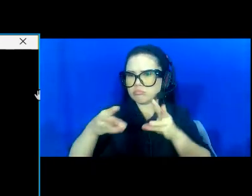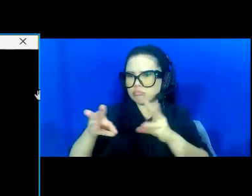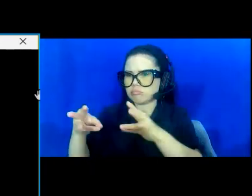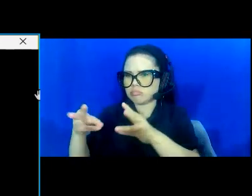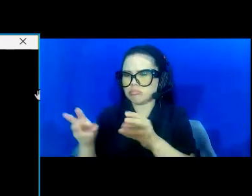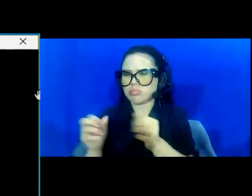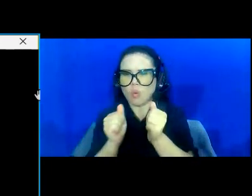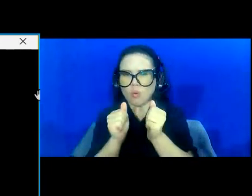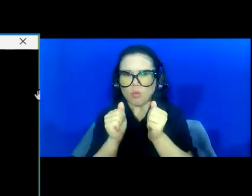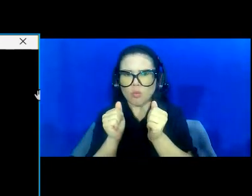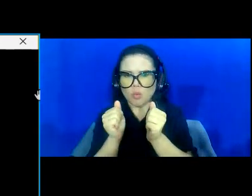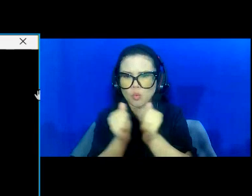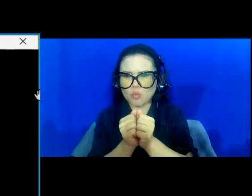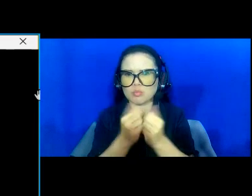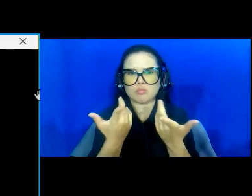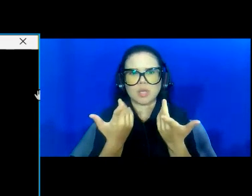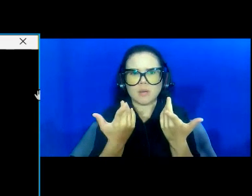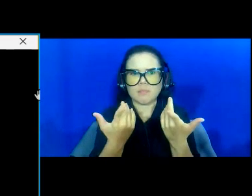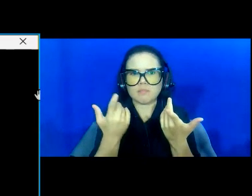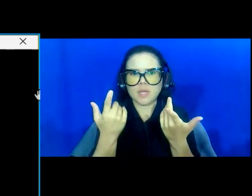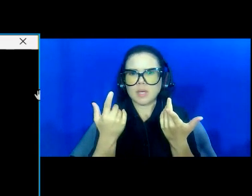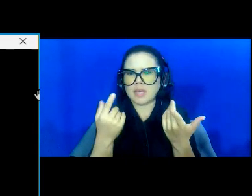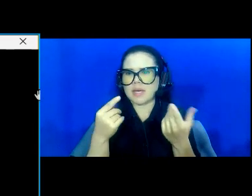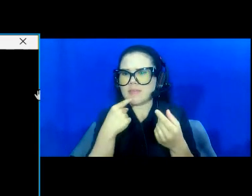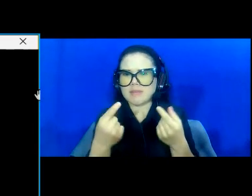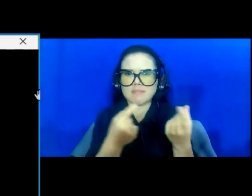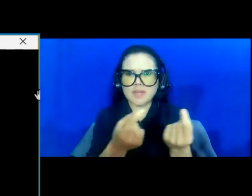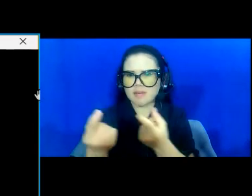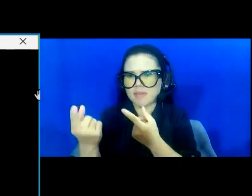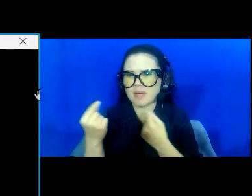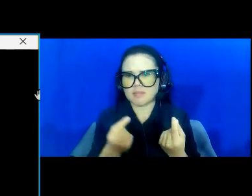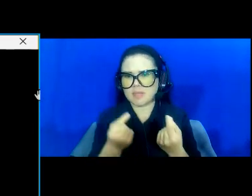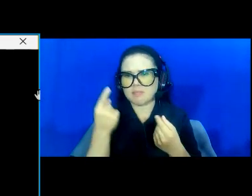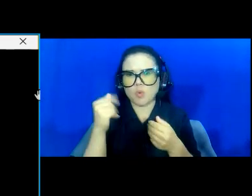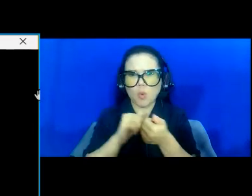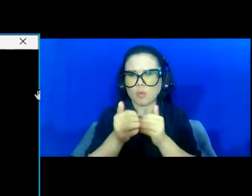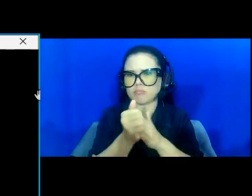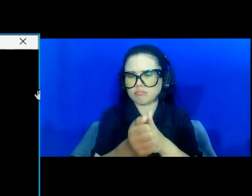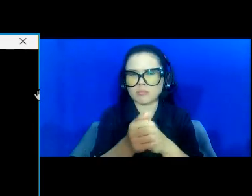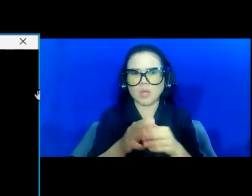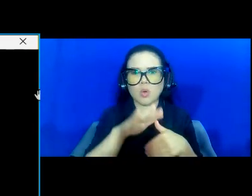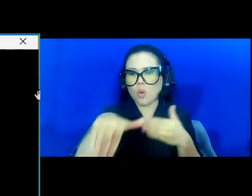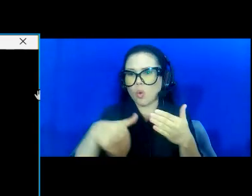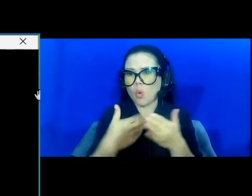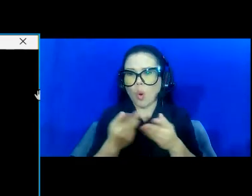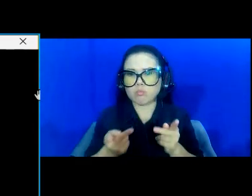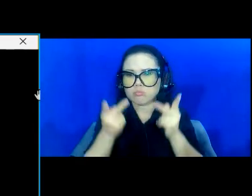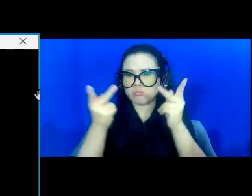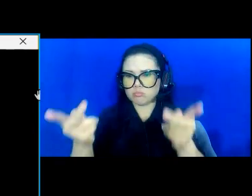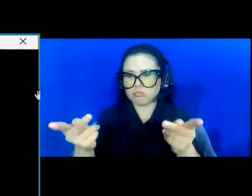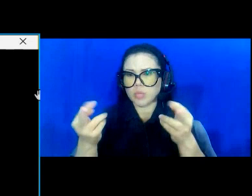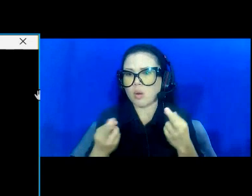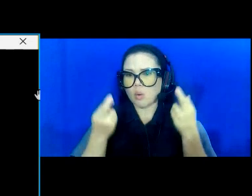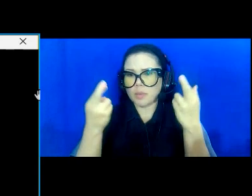Así que, por ejemplo, vemos que la mayoría de las entidades cuyas propuestas fueron recomendadas, en este caso 12 de